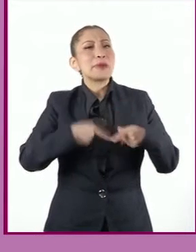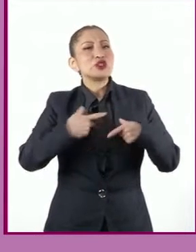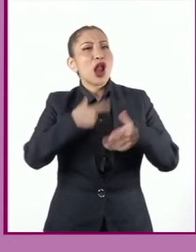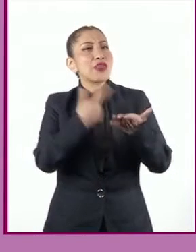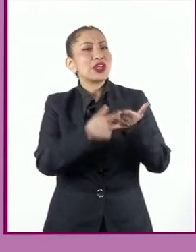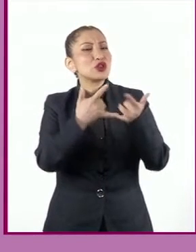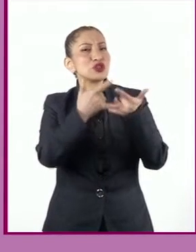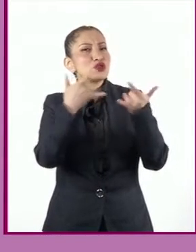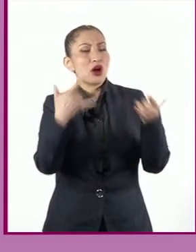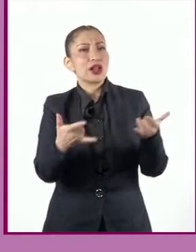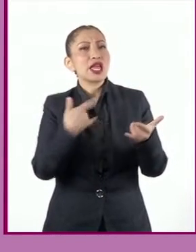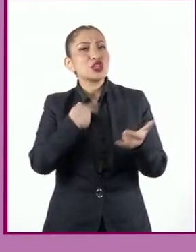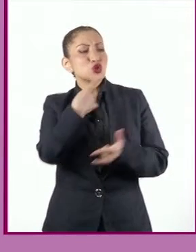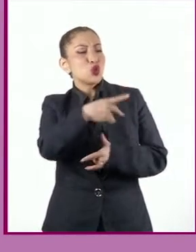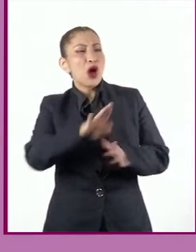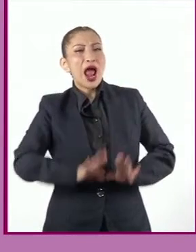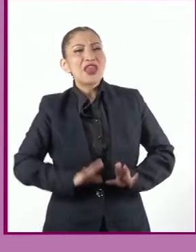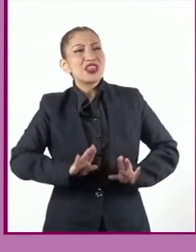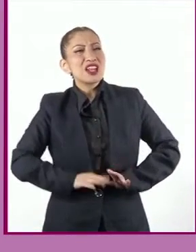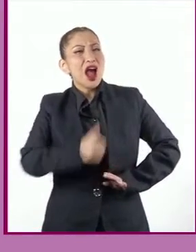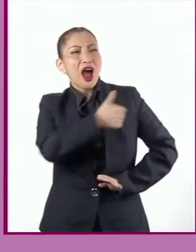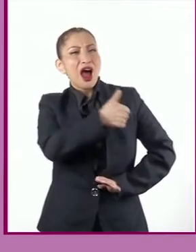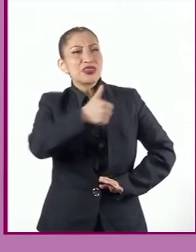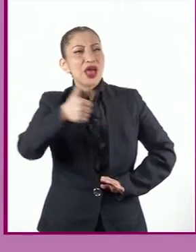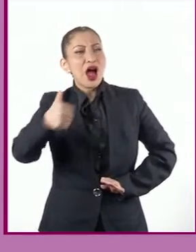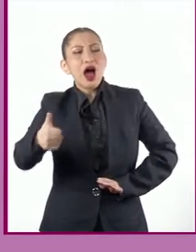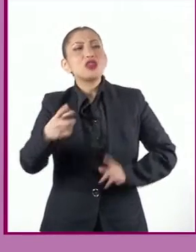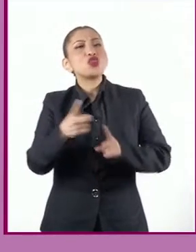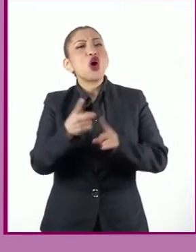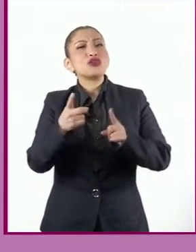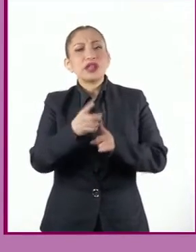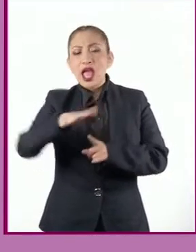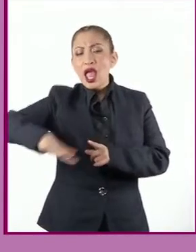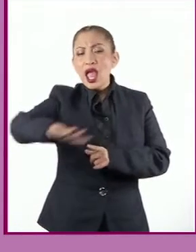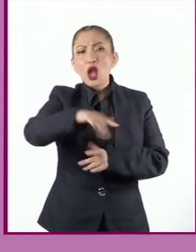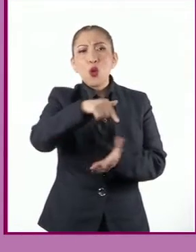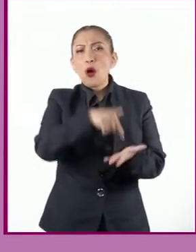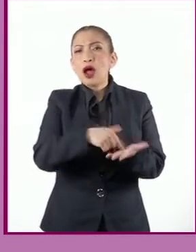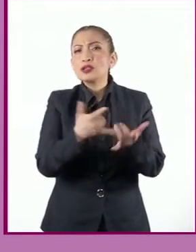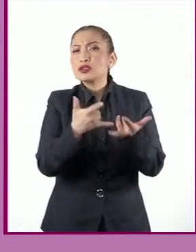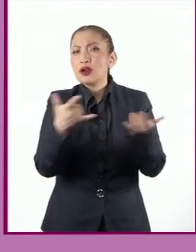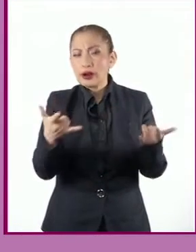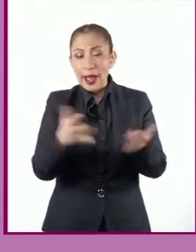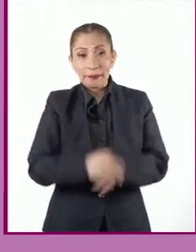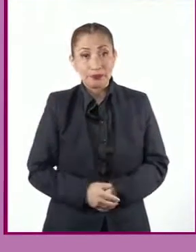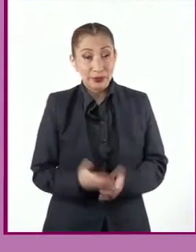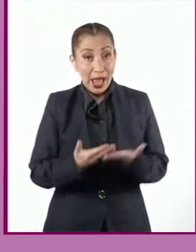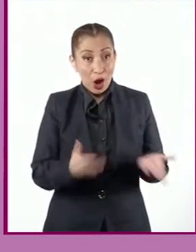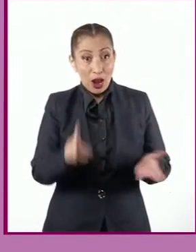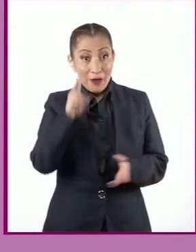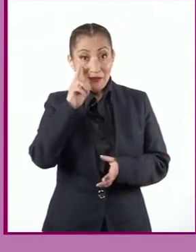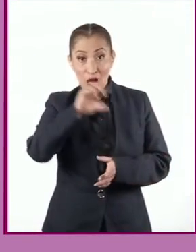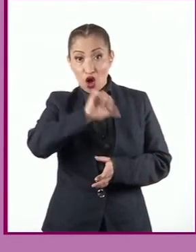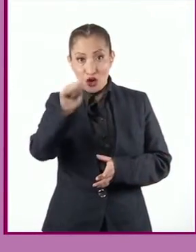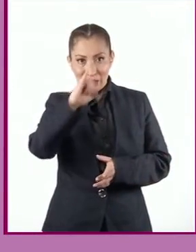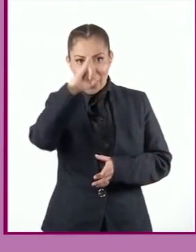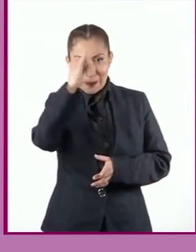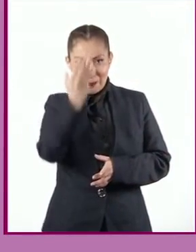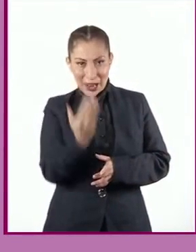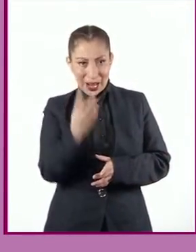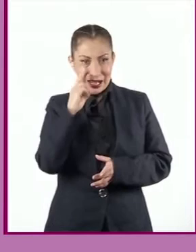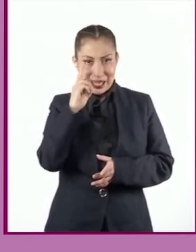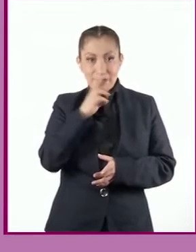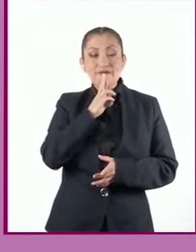personajes y cuáles son sus características? ¿Dónde se desarrolla la historia? Ahora veamos la siguiente imagen